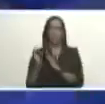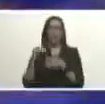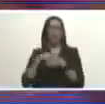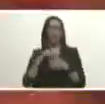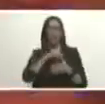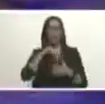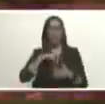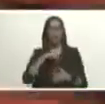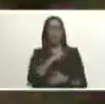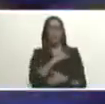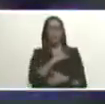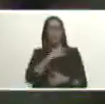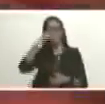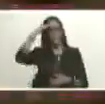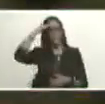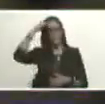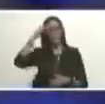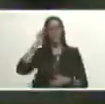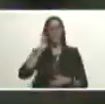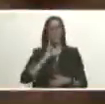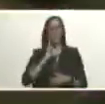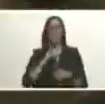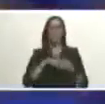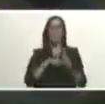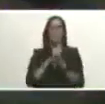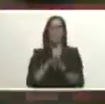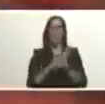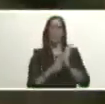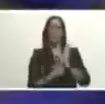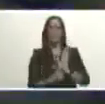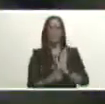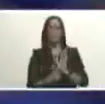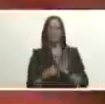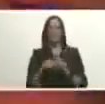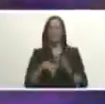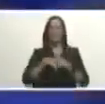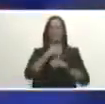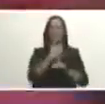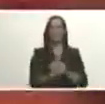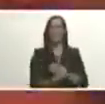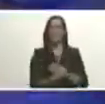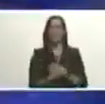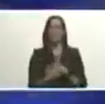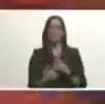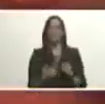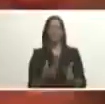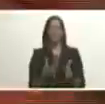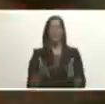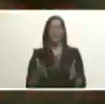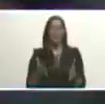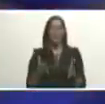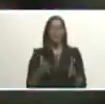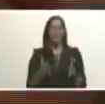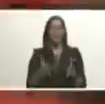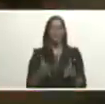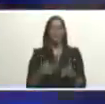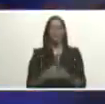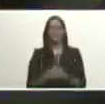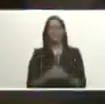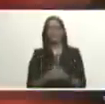Universidad Militar Bolivariana, desarrollamos presentando una tesis y logrando